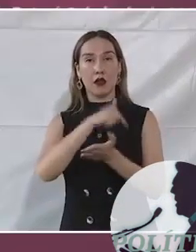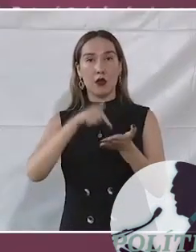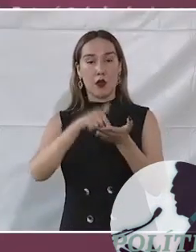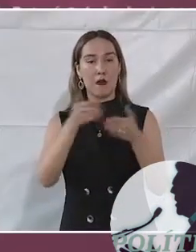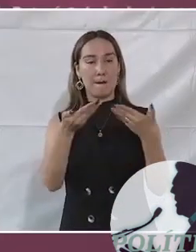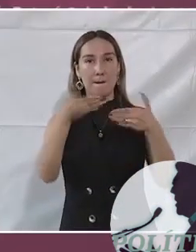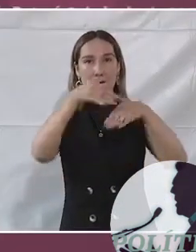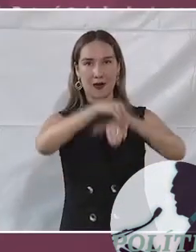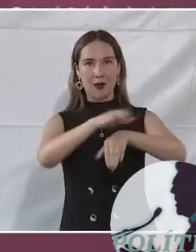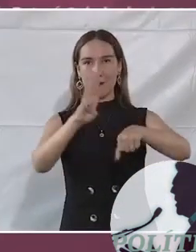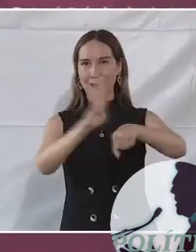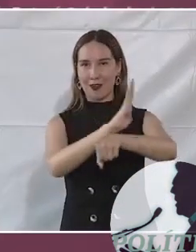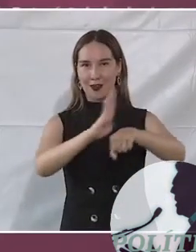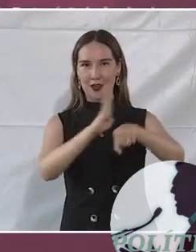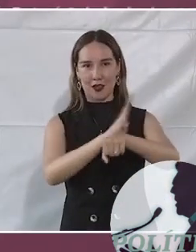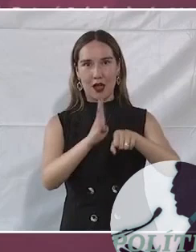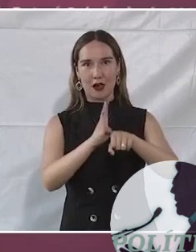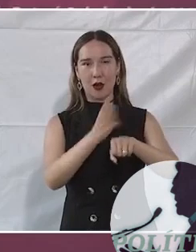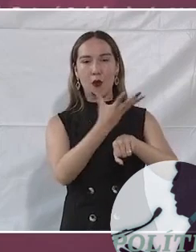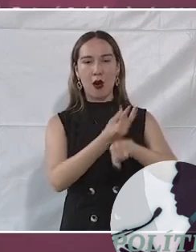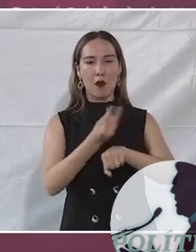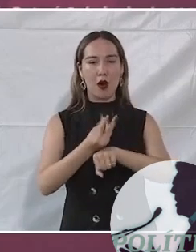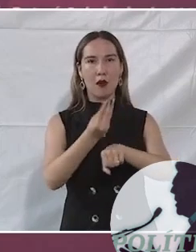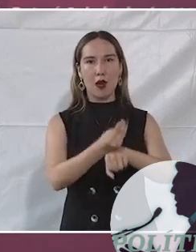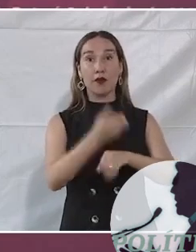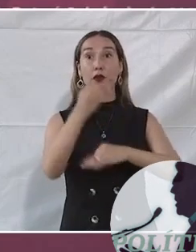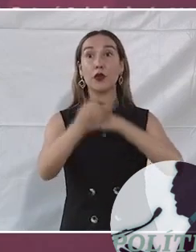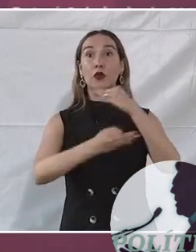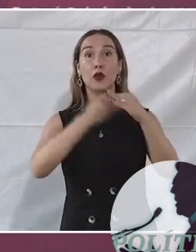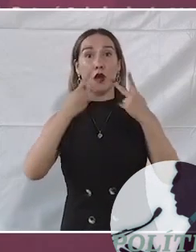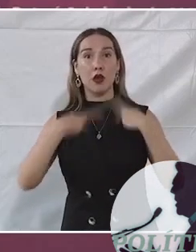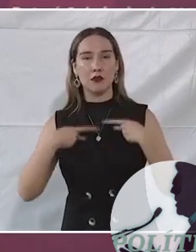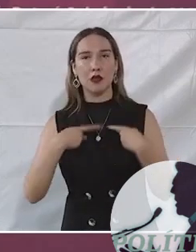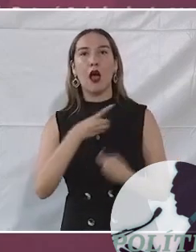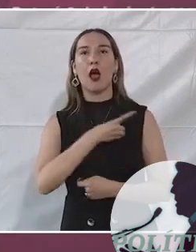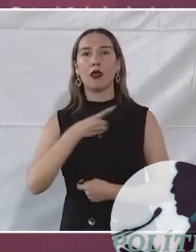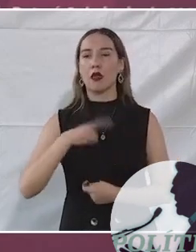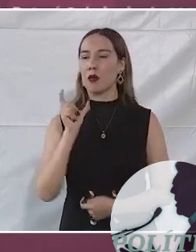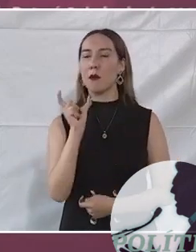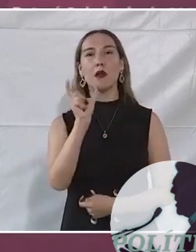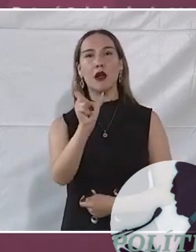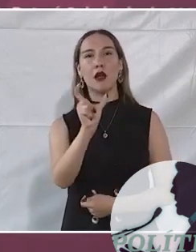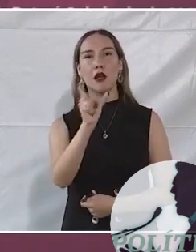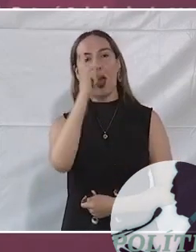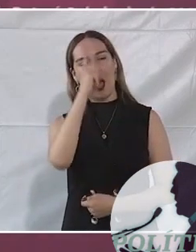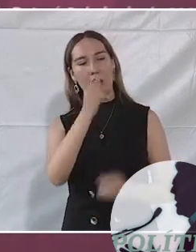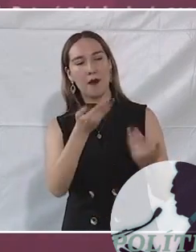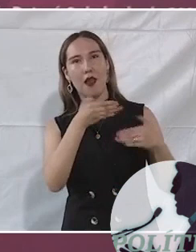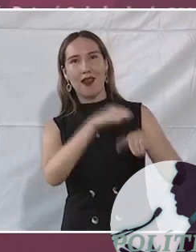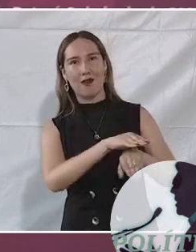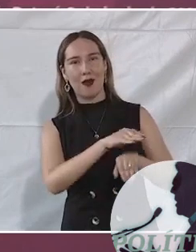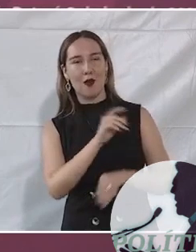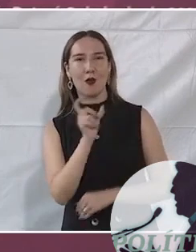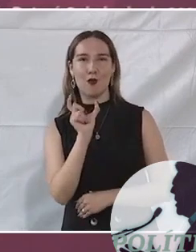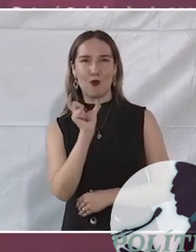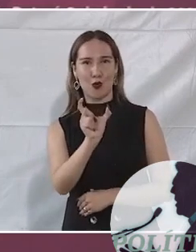todos van a tener una tarjeta y van a ir al banco y van a sacar